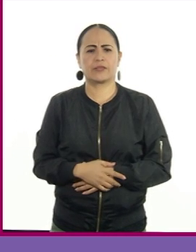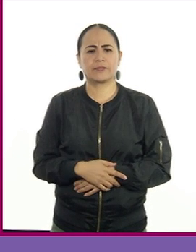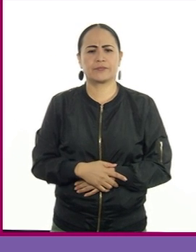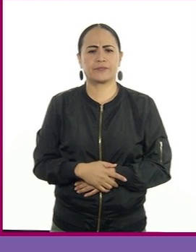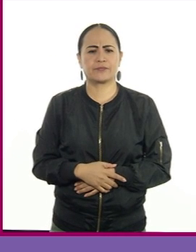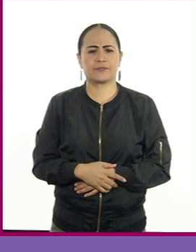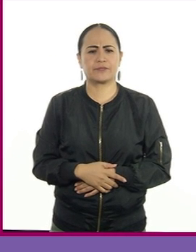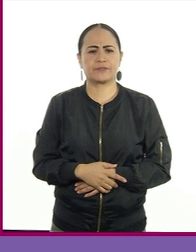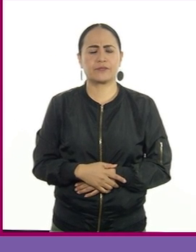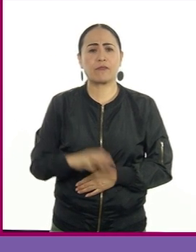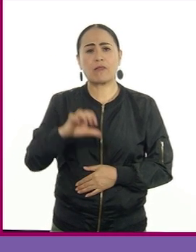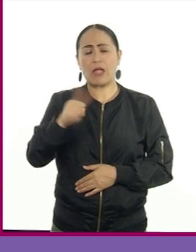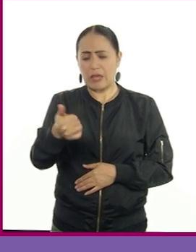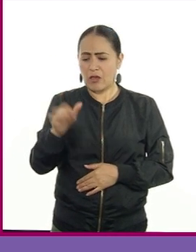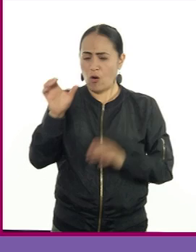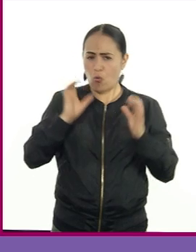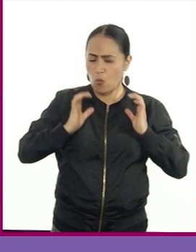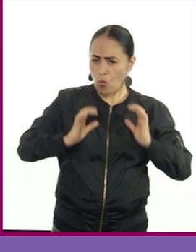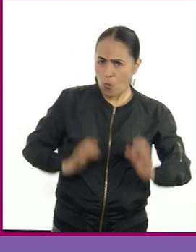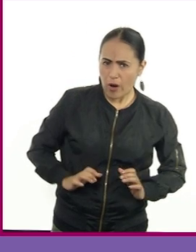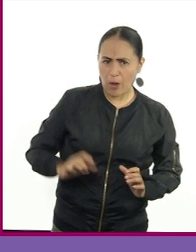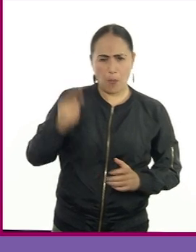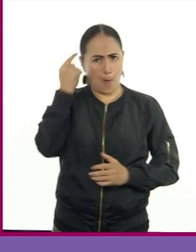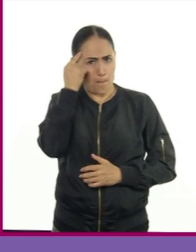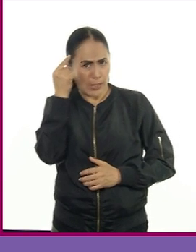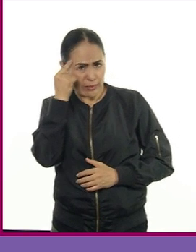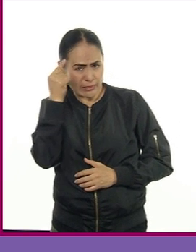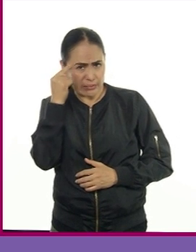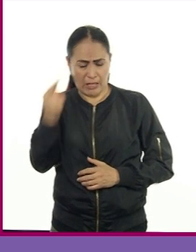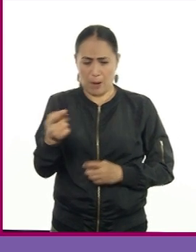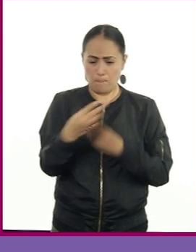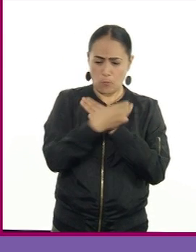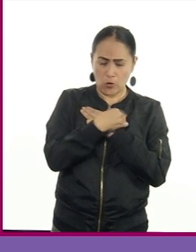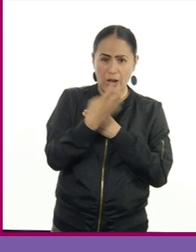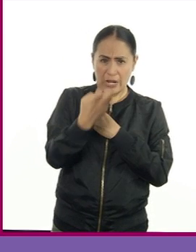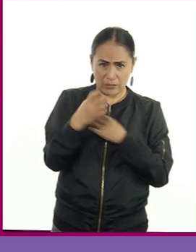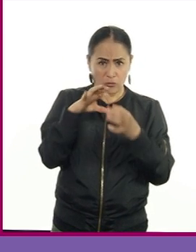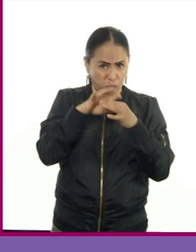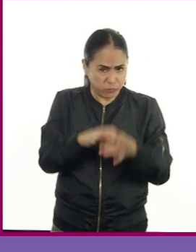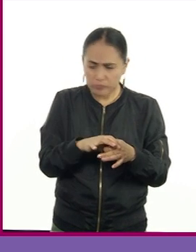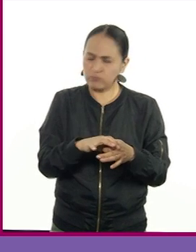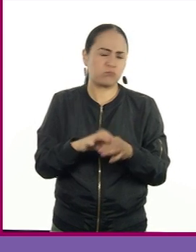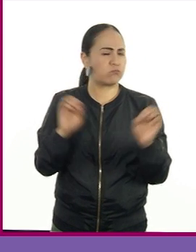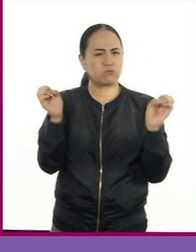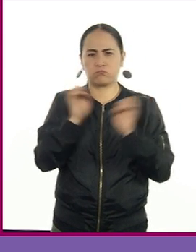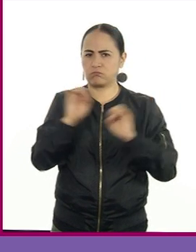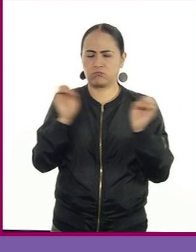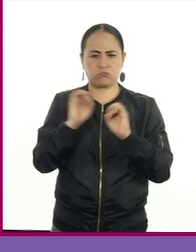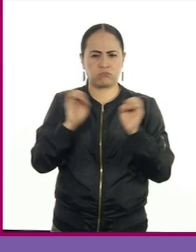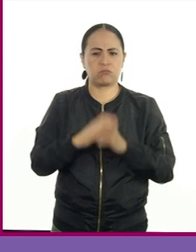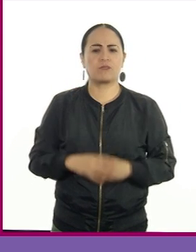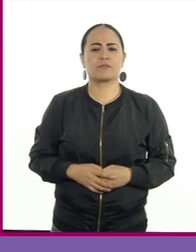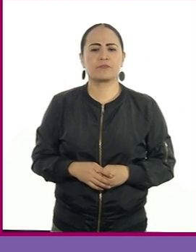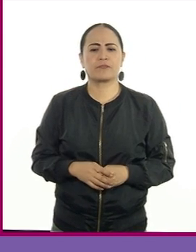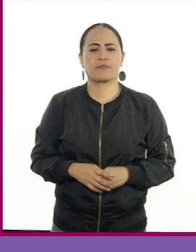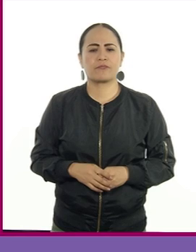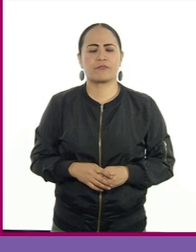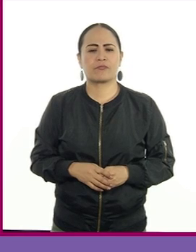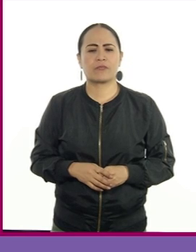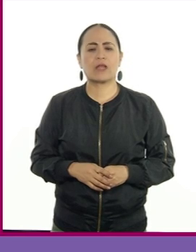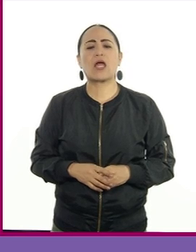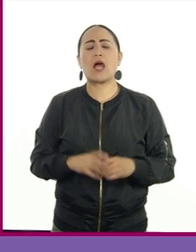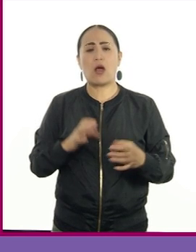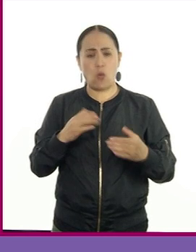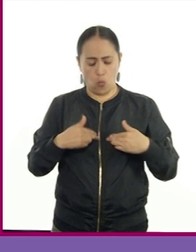depende de ninguna condición física, intelectual o moral. es un atributo ligado a la existencia